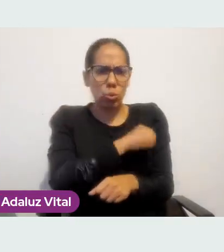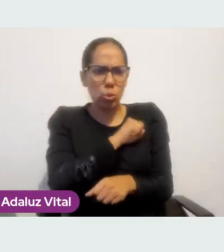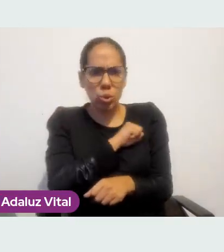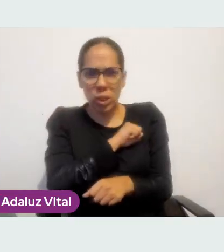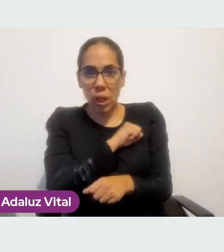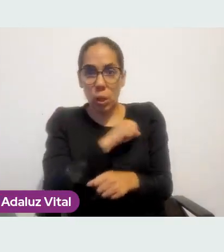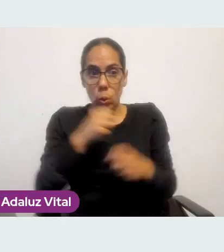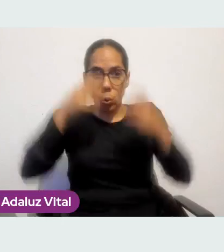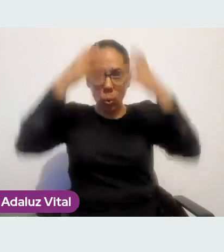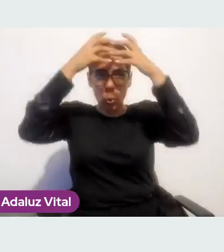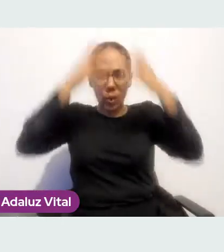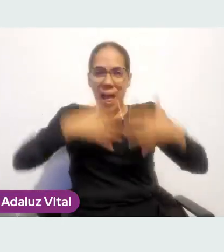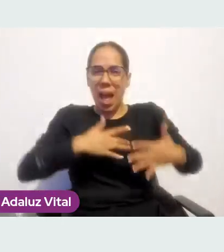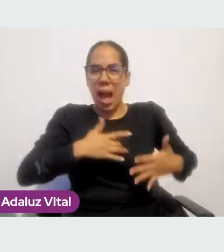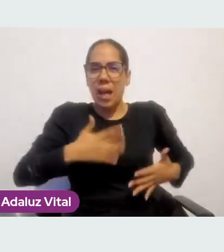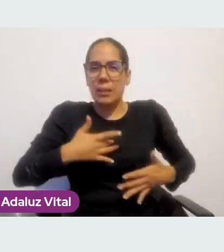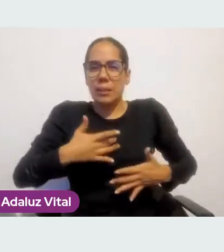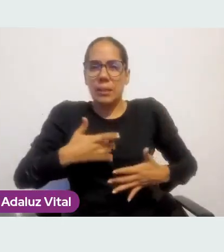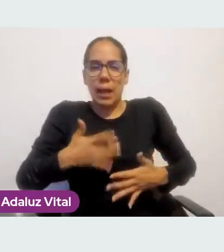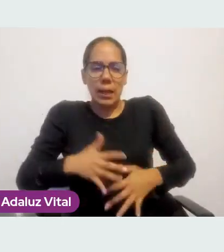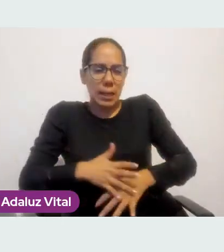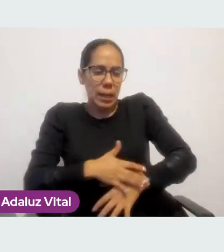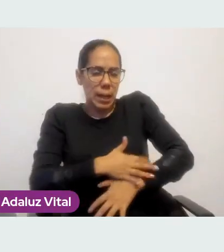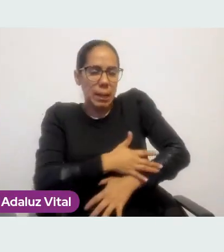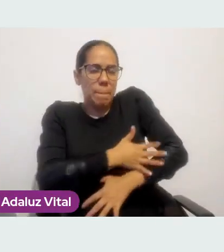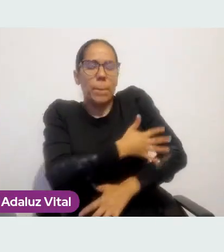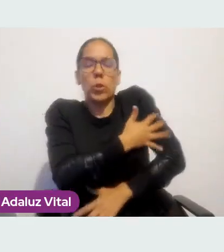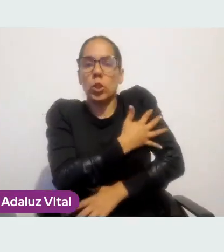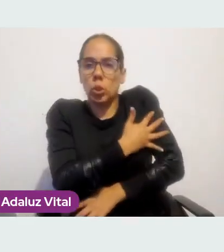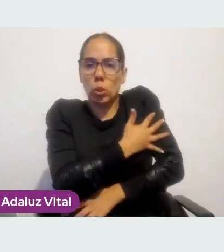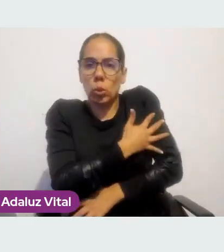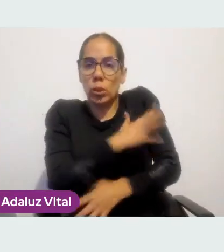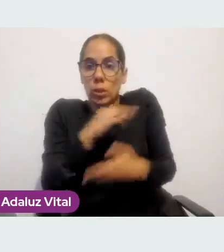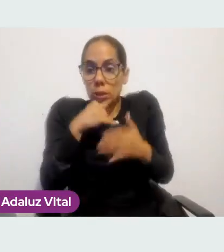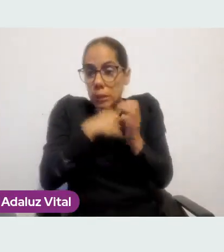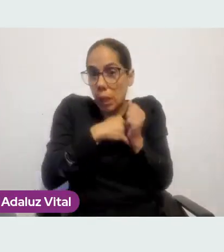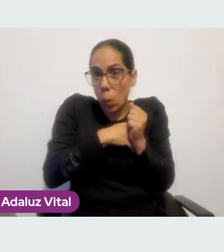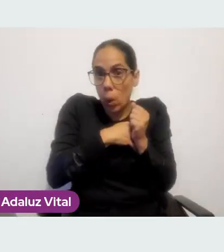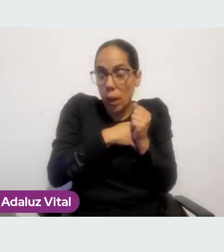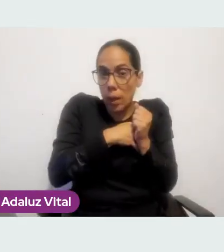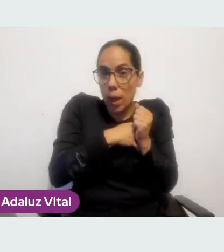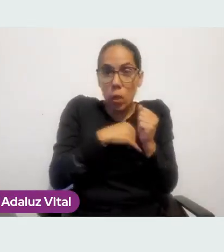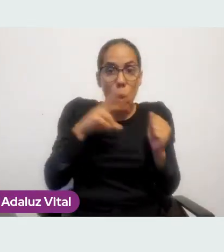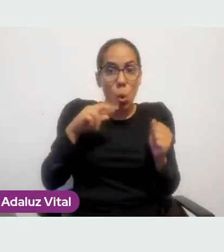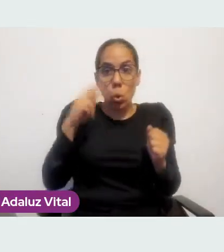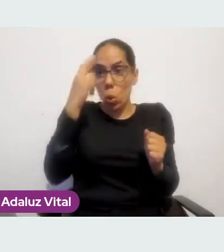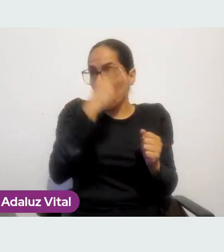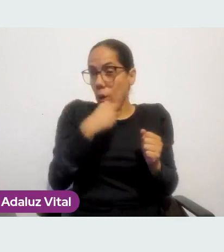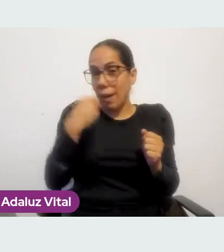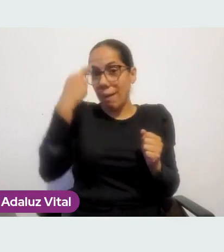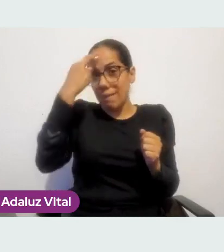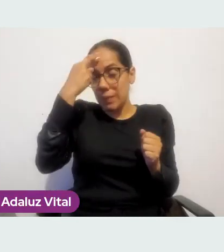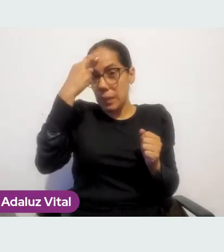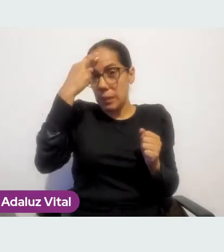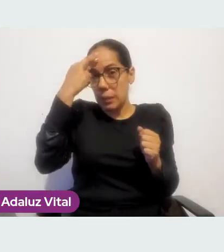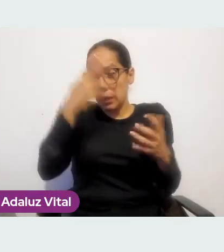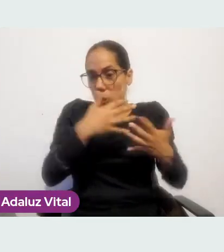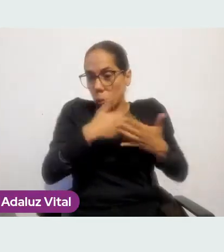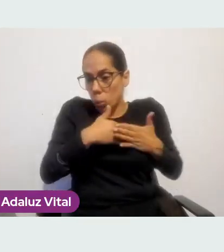vista, no es analizada? Y entonces surge algo que es realmente